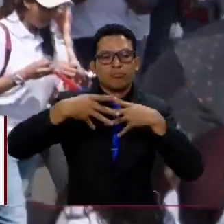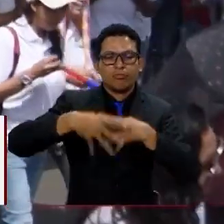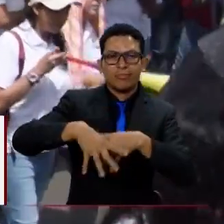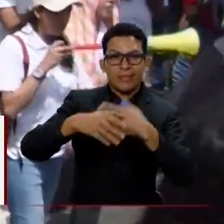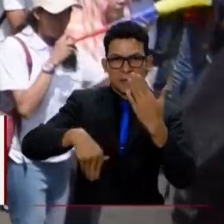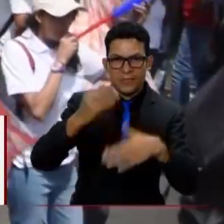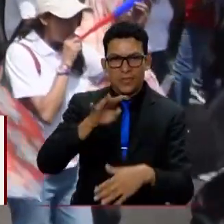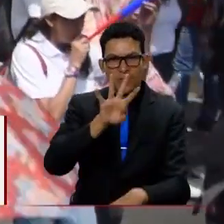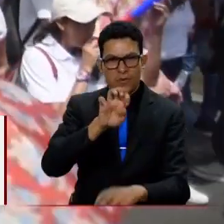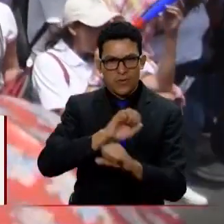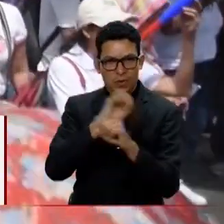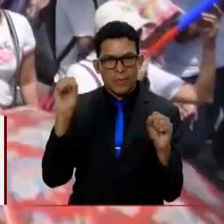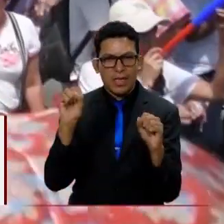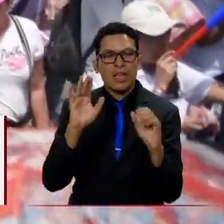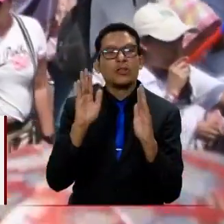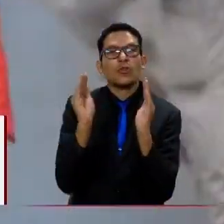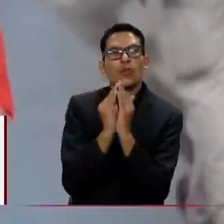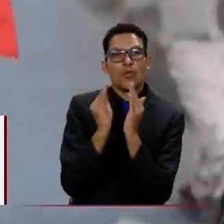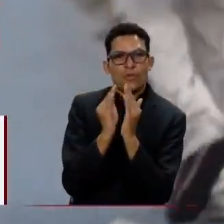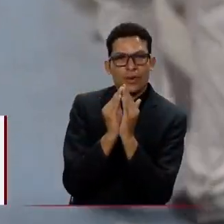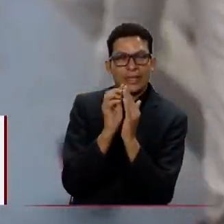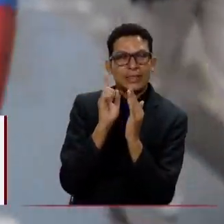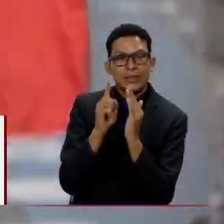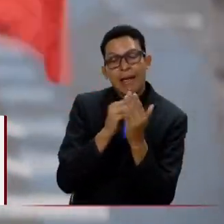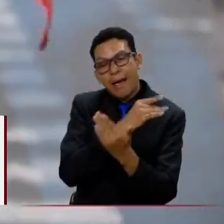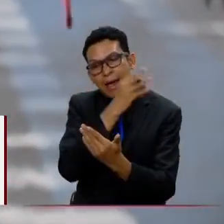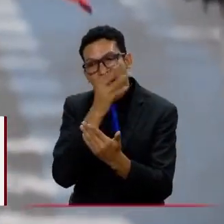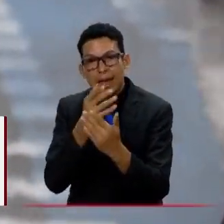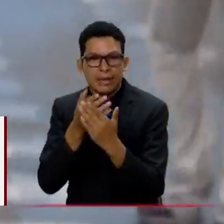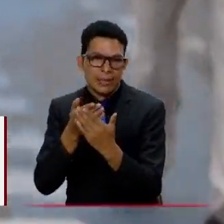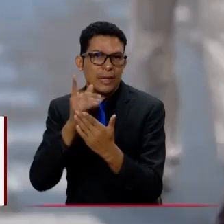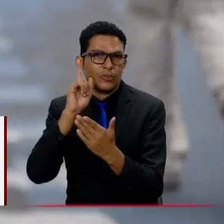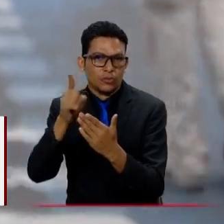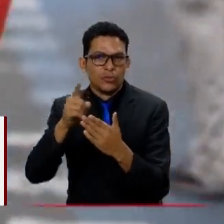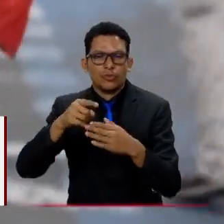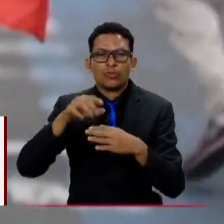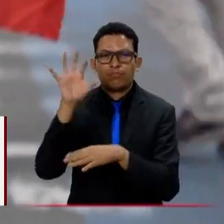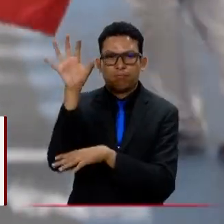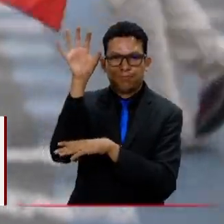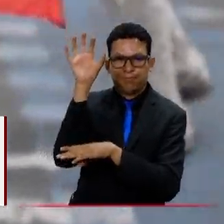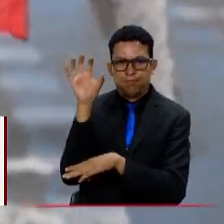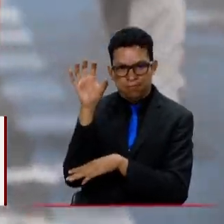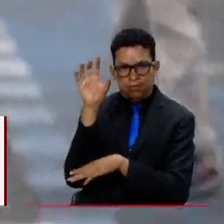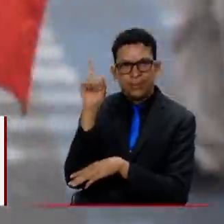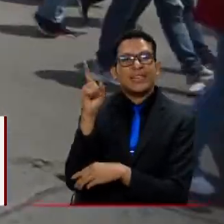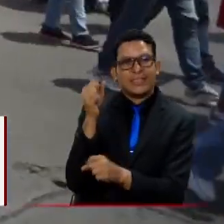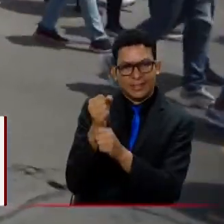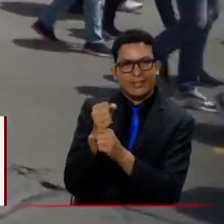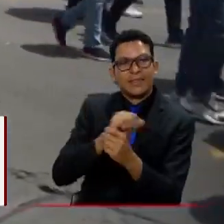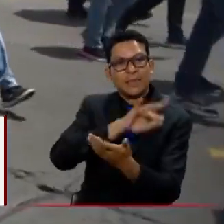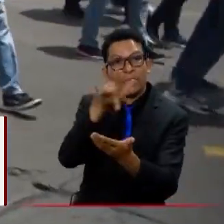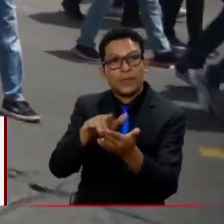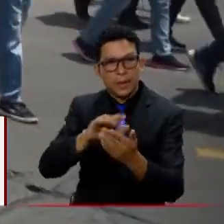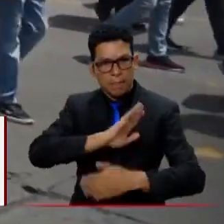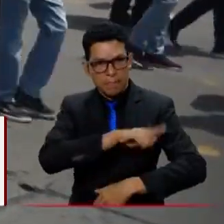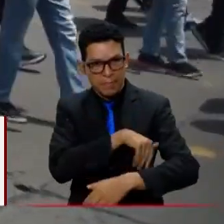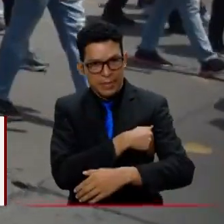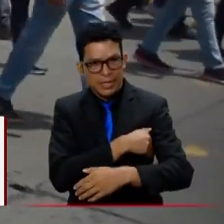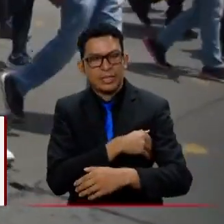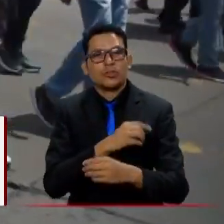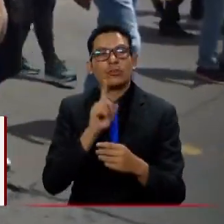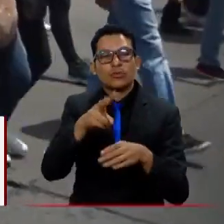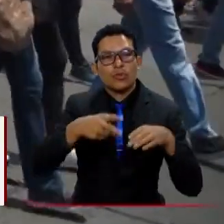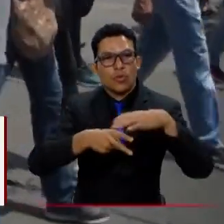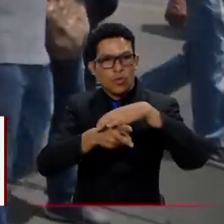mañana desde Confán del Prado y culminará en el Monumento a la Resistencia en Puerto Rellena. Se espera que la movilización esté acompañada por los ministros de Minas y